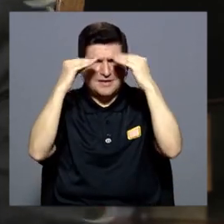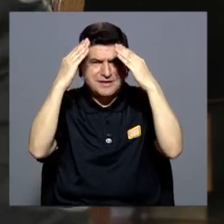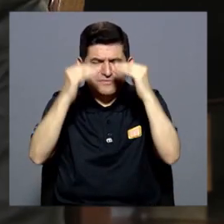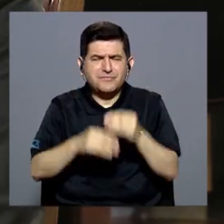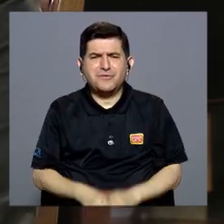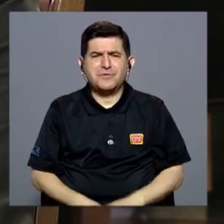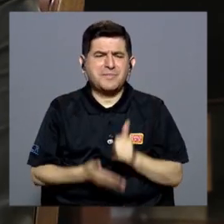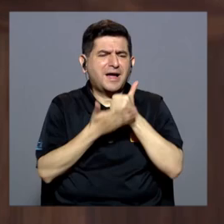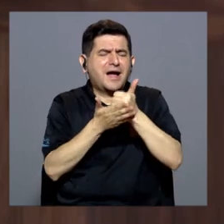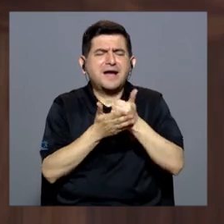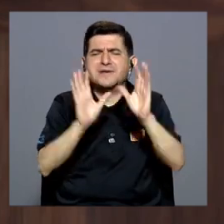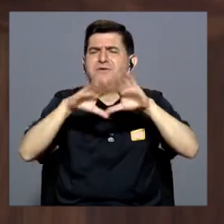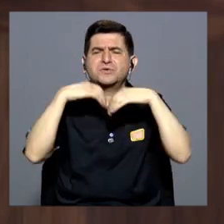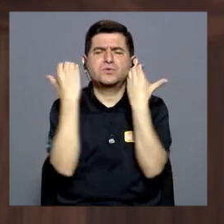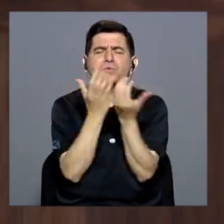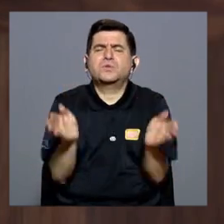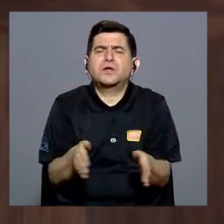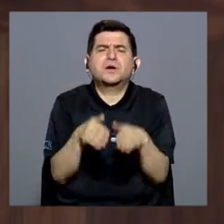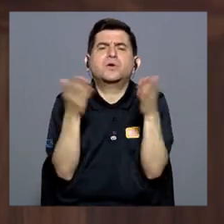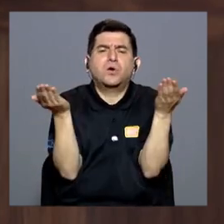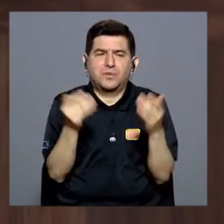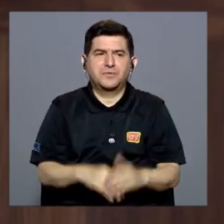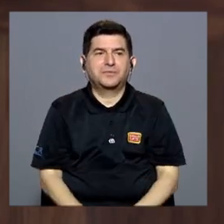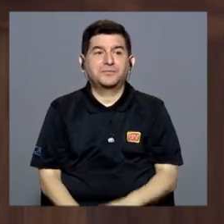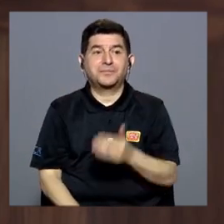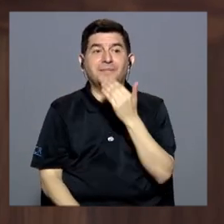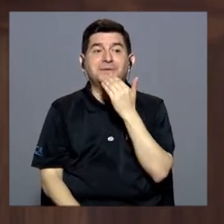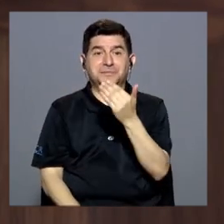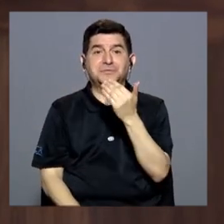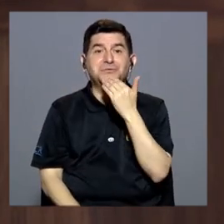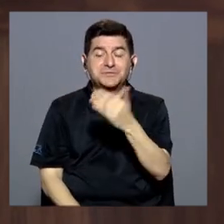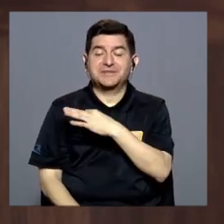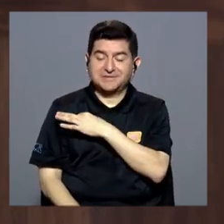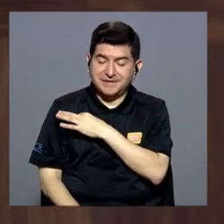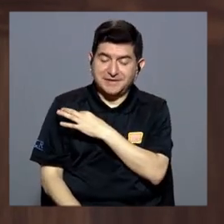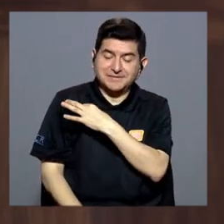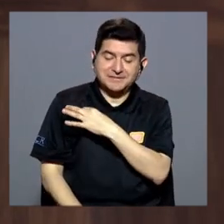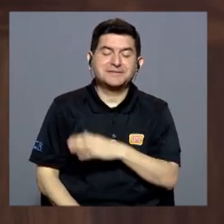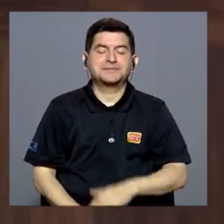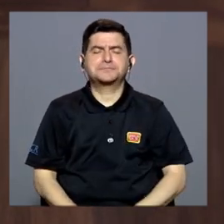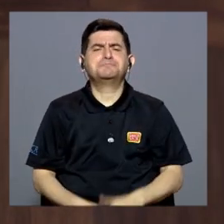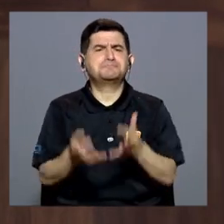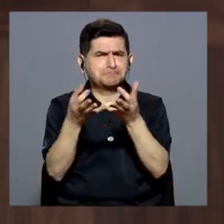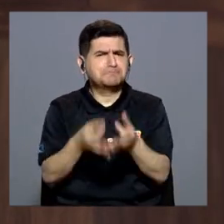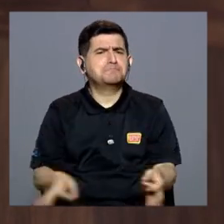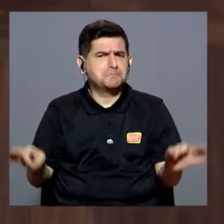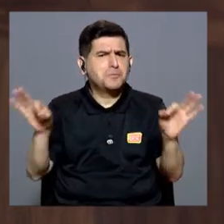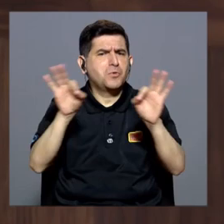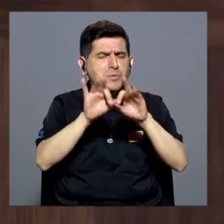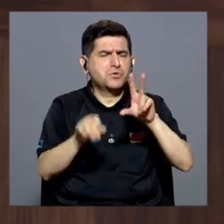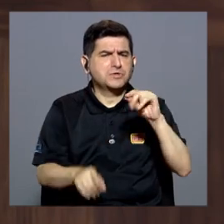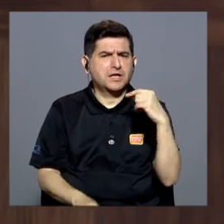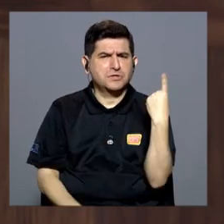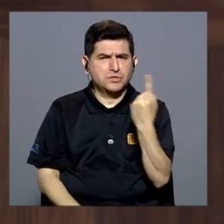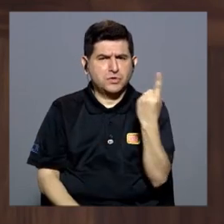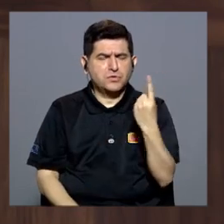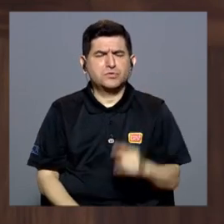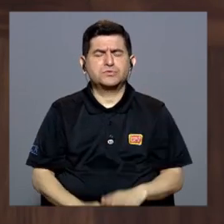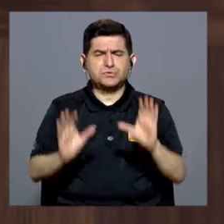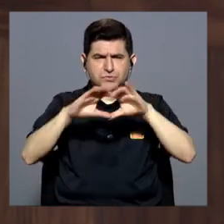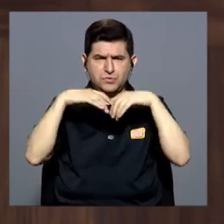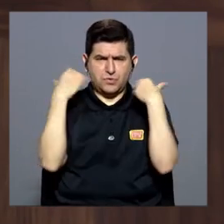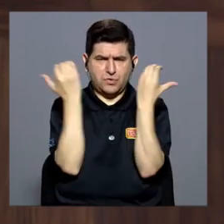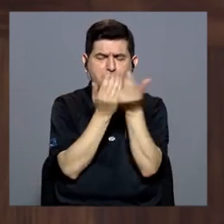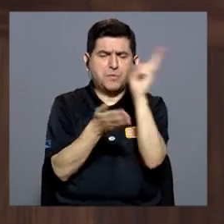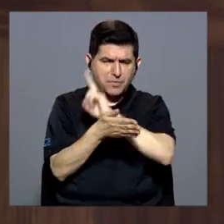Consejo? Bueno, muchas gracias por la invitación y es importante no solo para el Consejo Universitario, como lo dijo